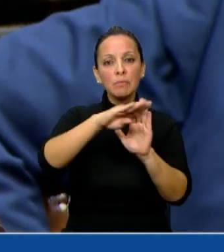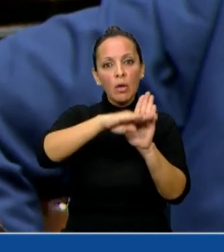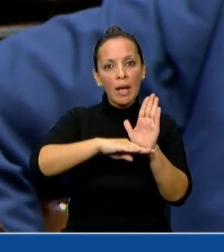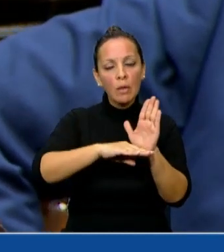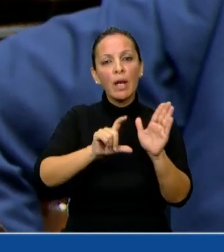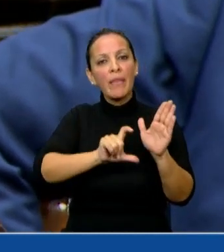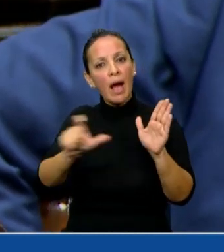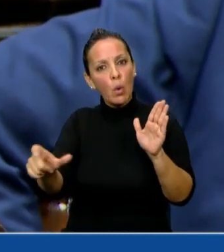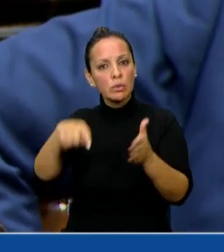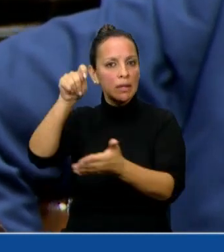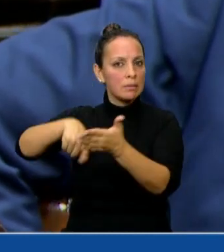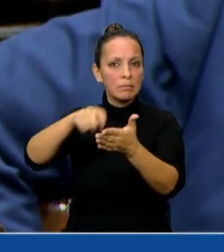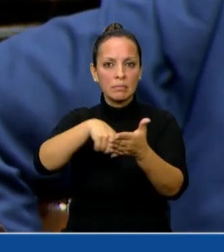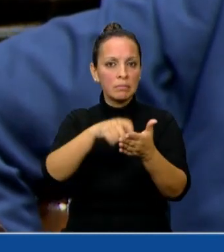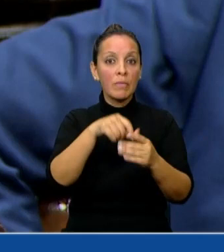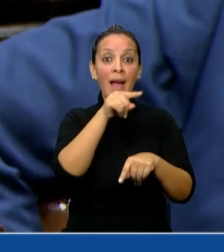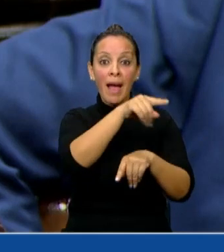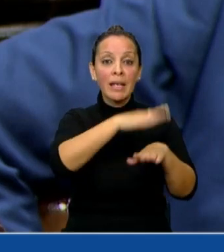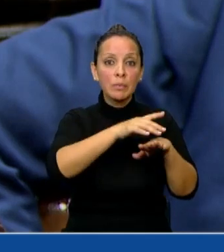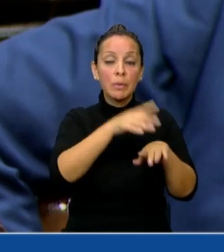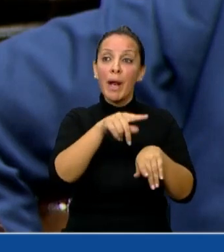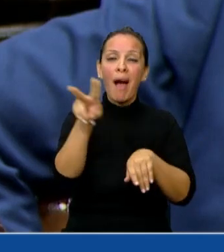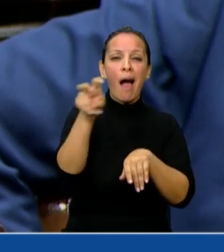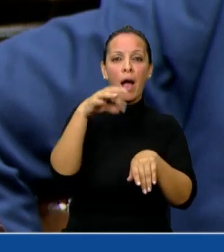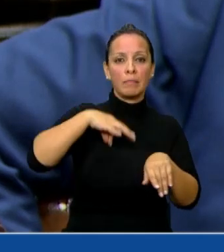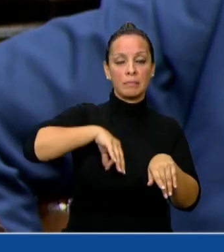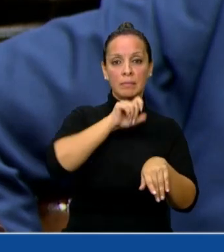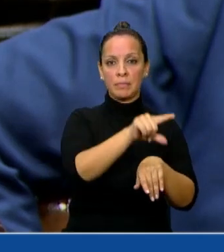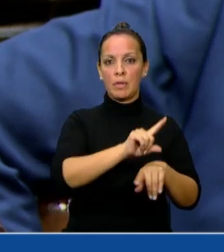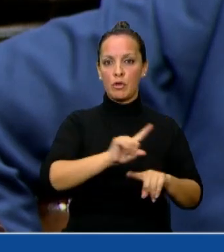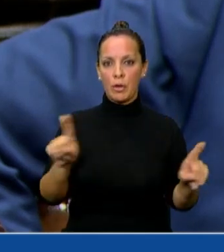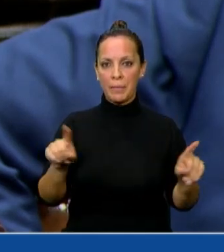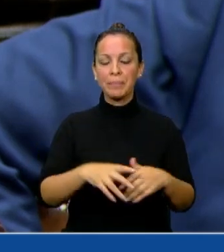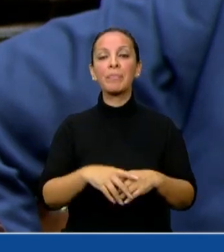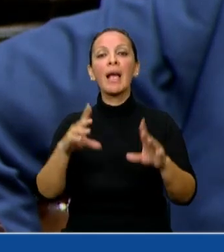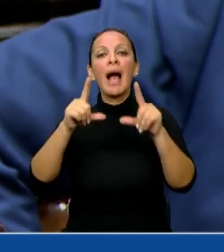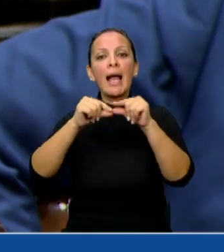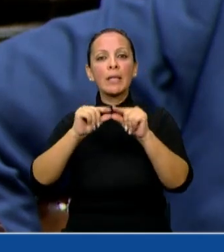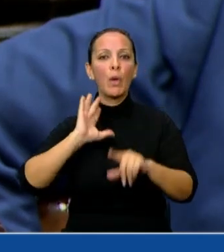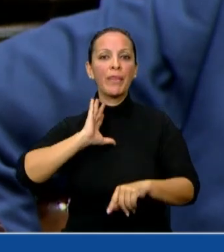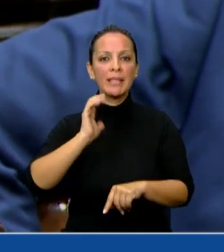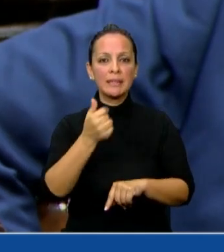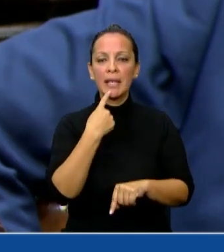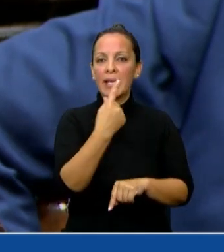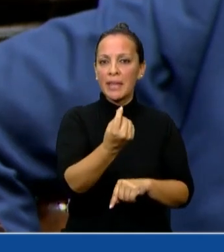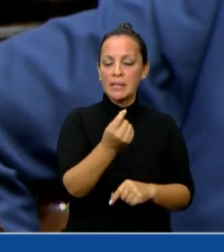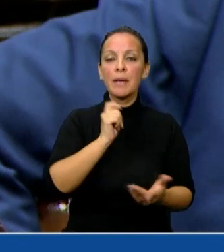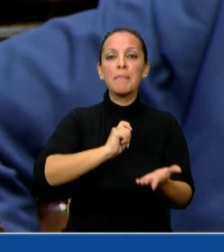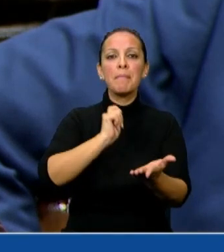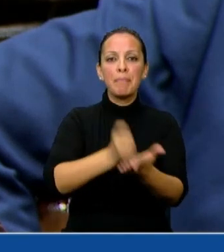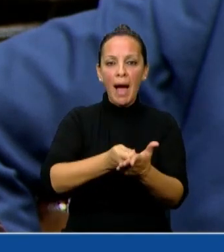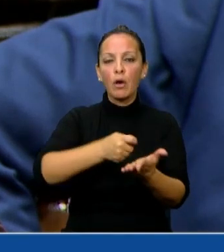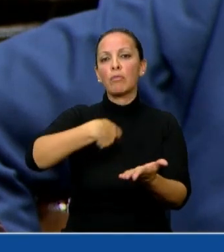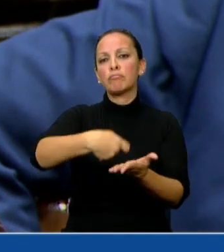ajustes contractuales sin recibir por ello compensación alguna. El artículo 16 establece que el pago de las